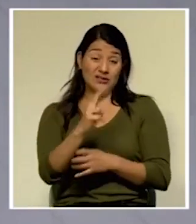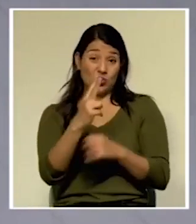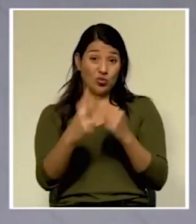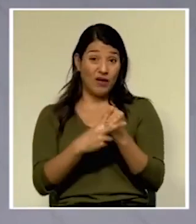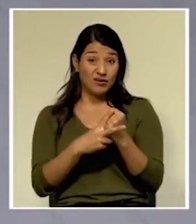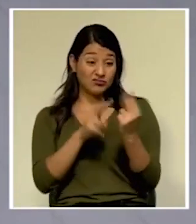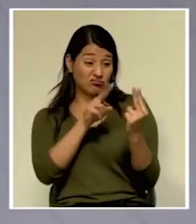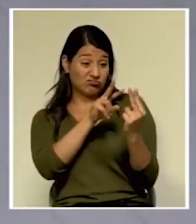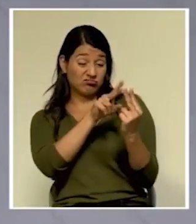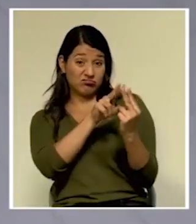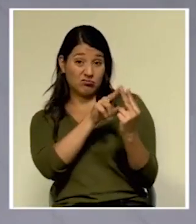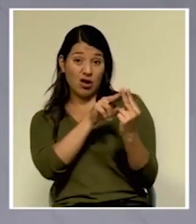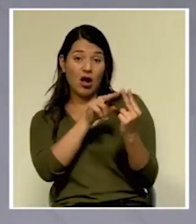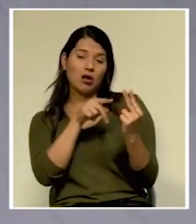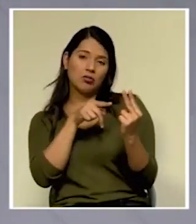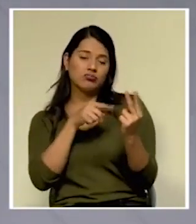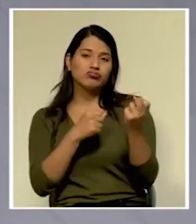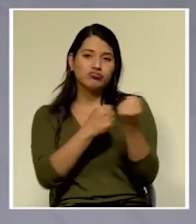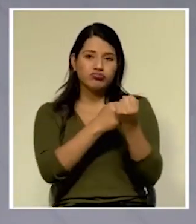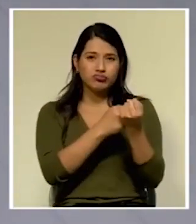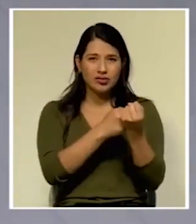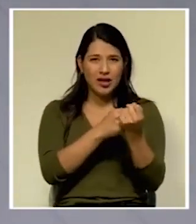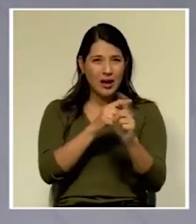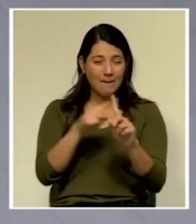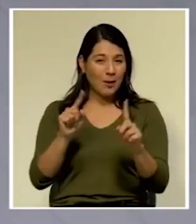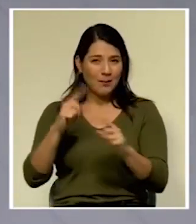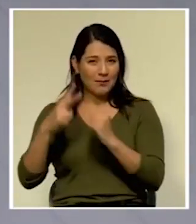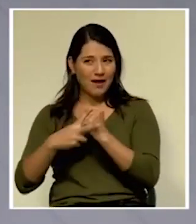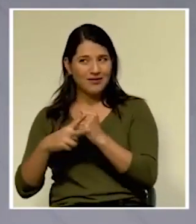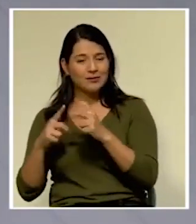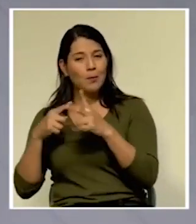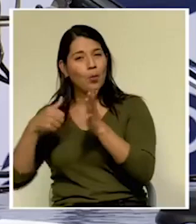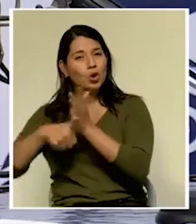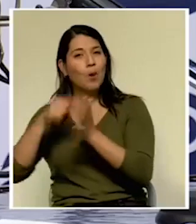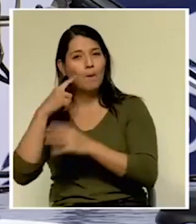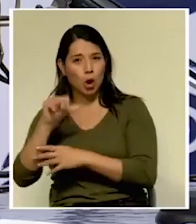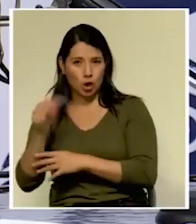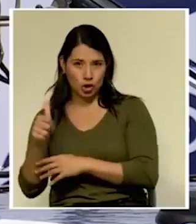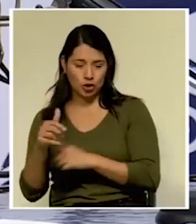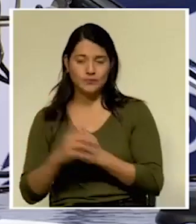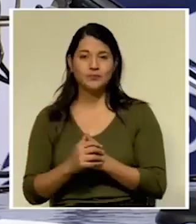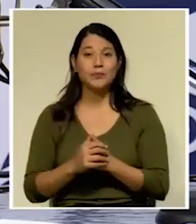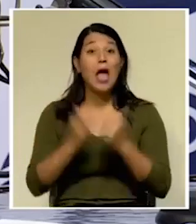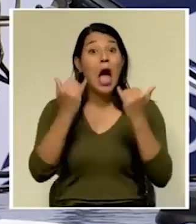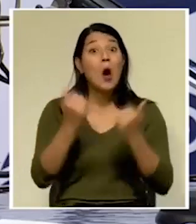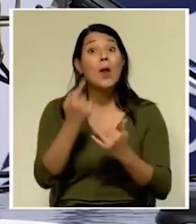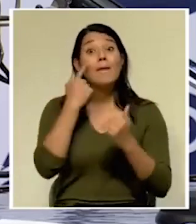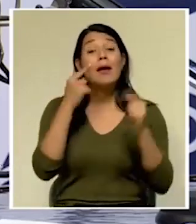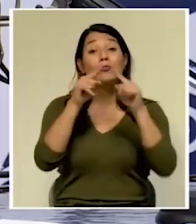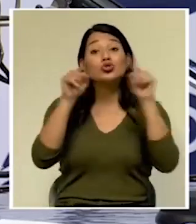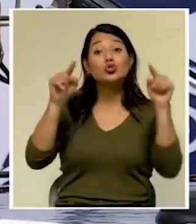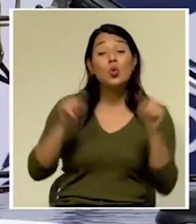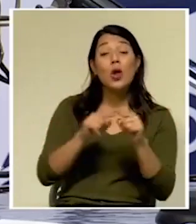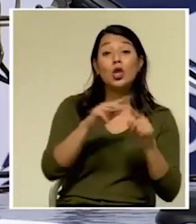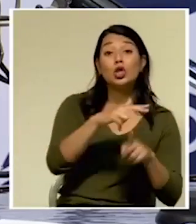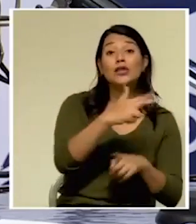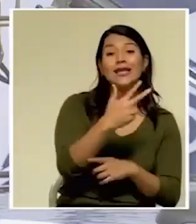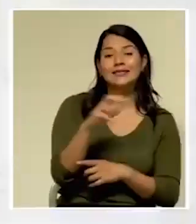alto abstencionismo, el que se vería beneficiado es José María Figueres. Vamos a ver los cuadros 3 y 4, que además nos